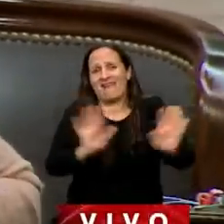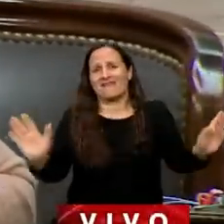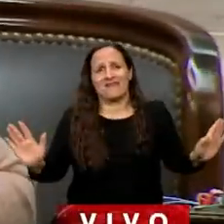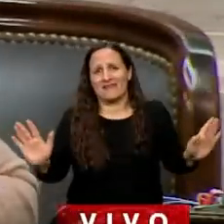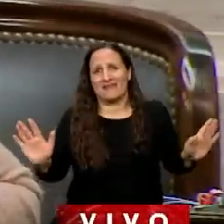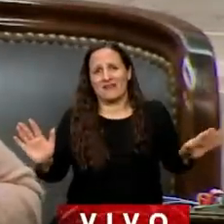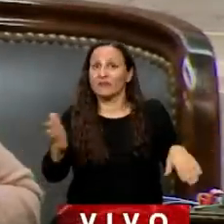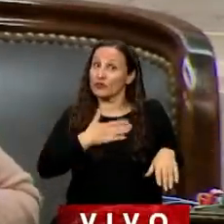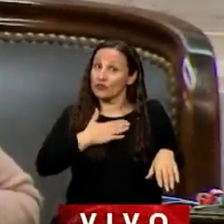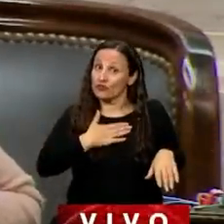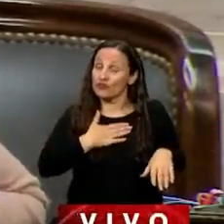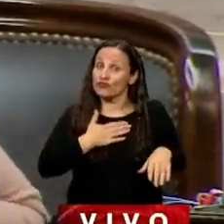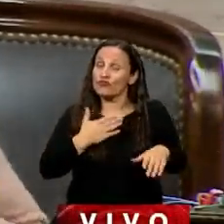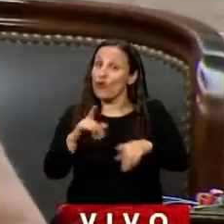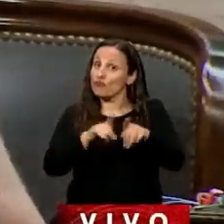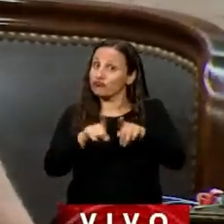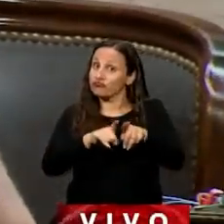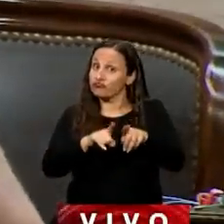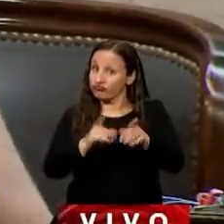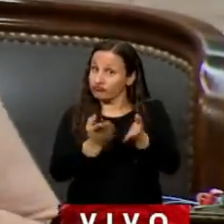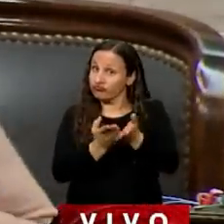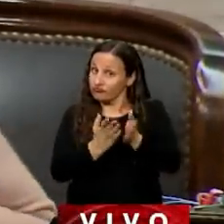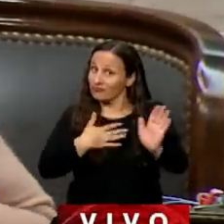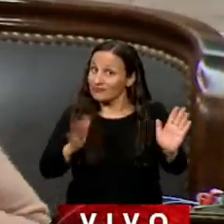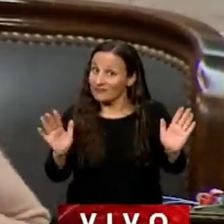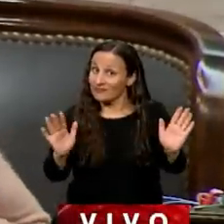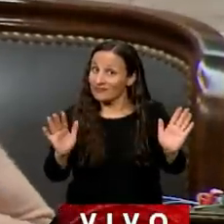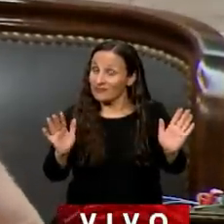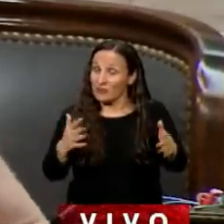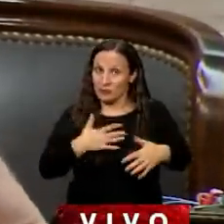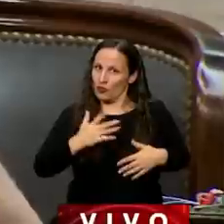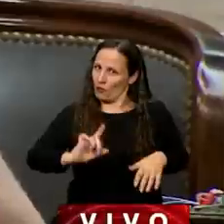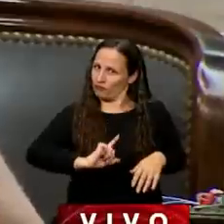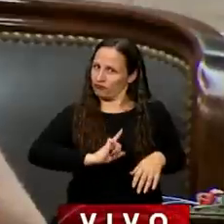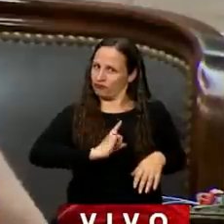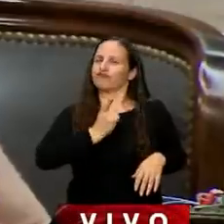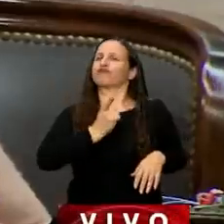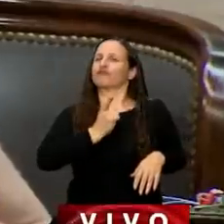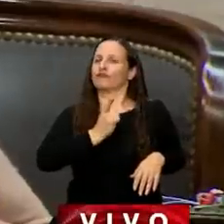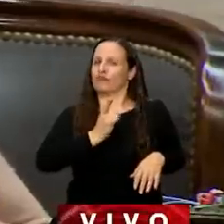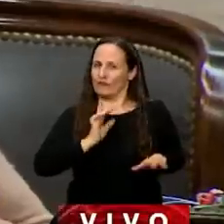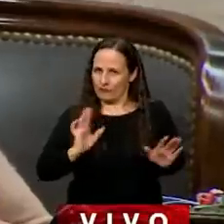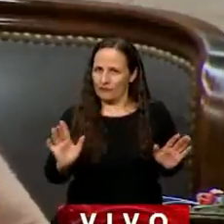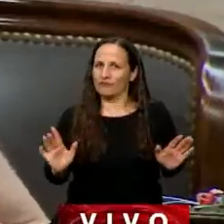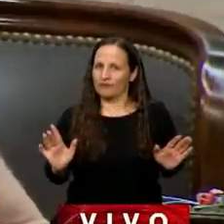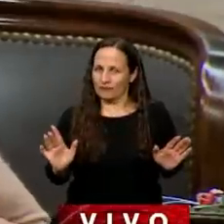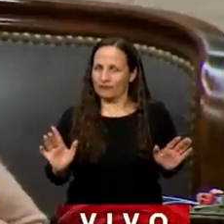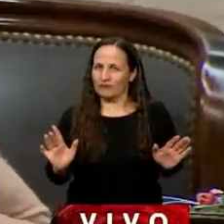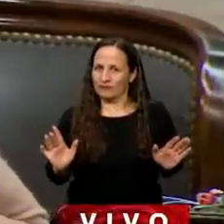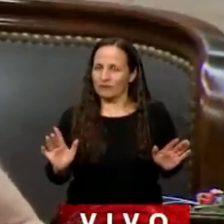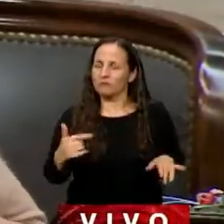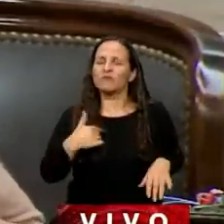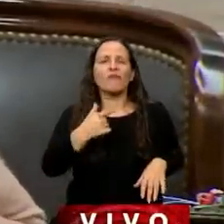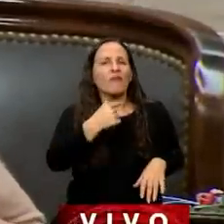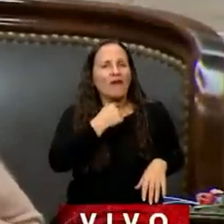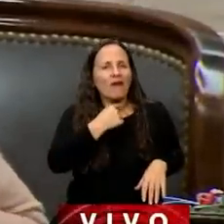Yo hice la carrera y realmente me llena de orgullo. Y